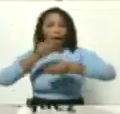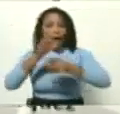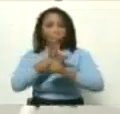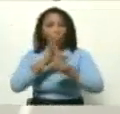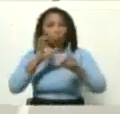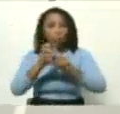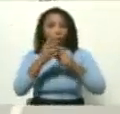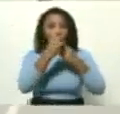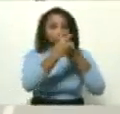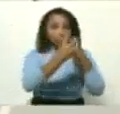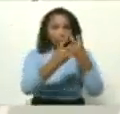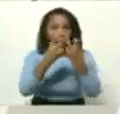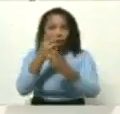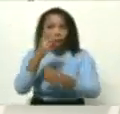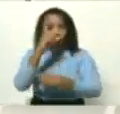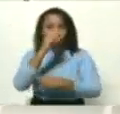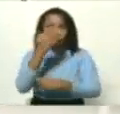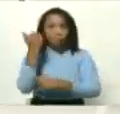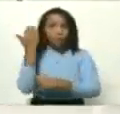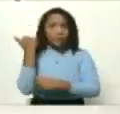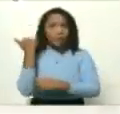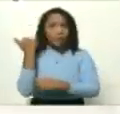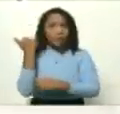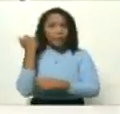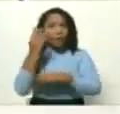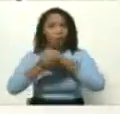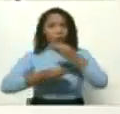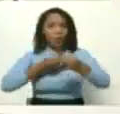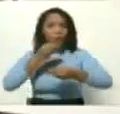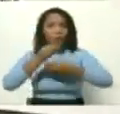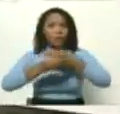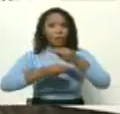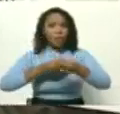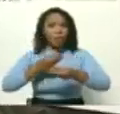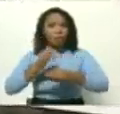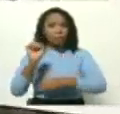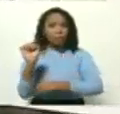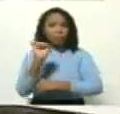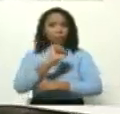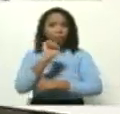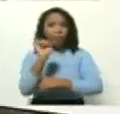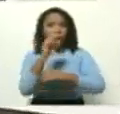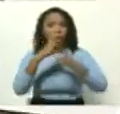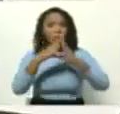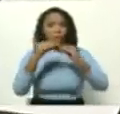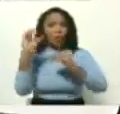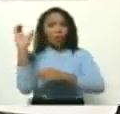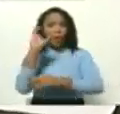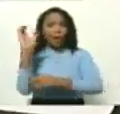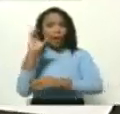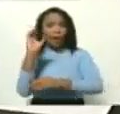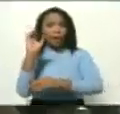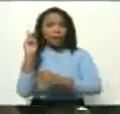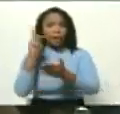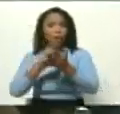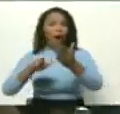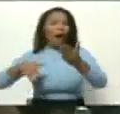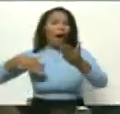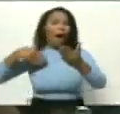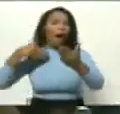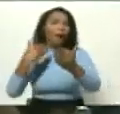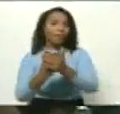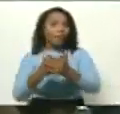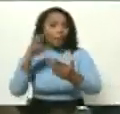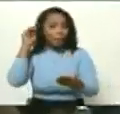tradicional recorrido. El año pasado lo hicimos en vehículo por toda Caracas, llegó hasta Miranda,